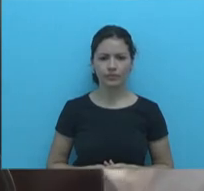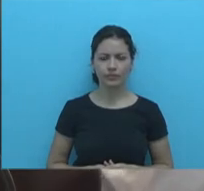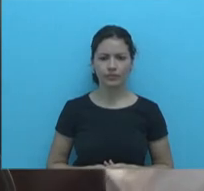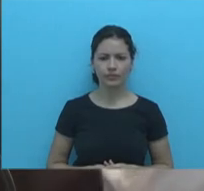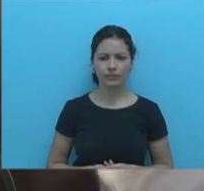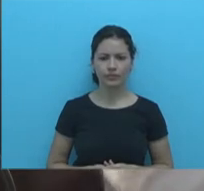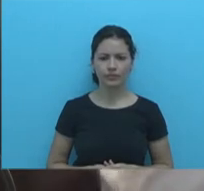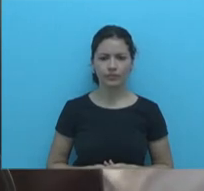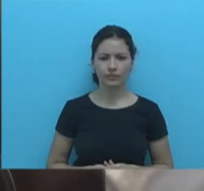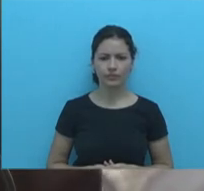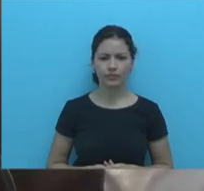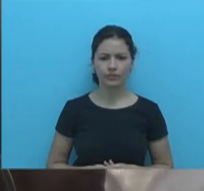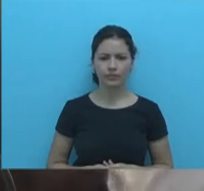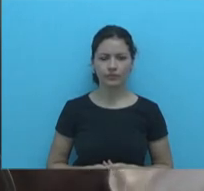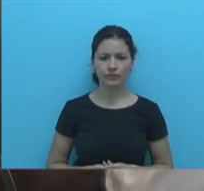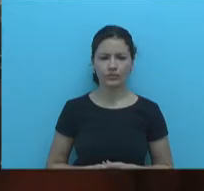Sí,